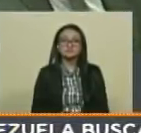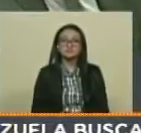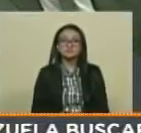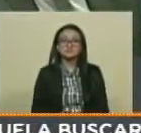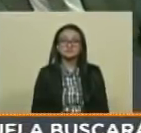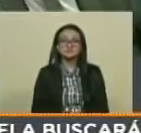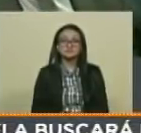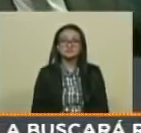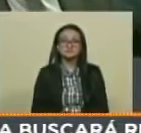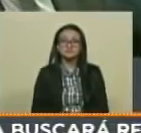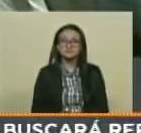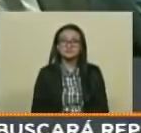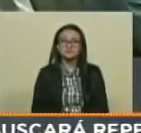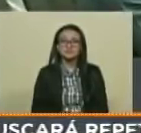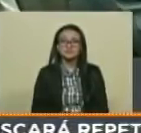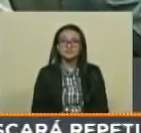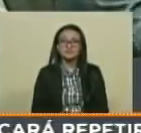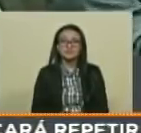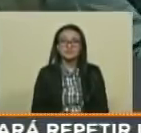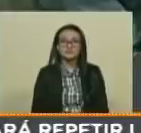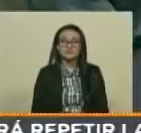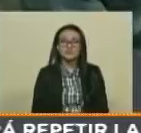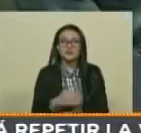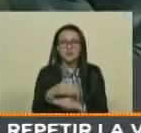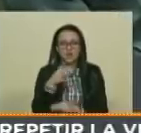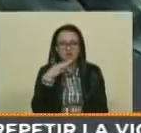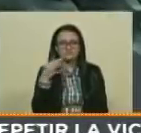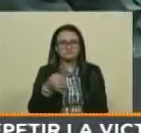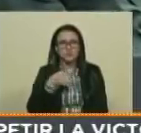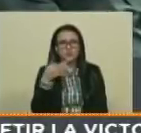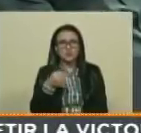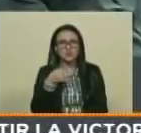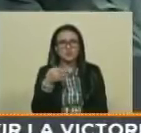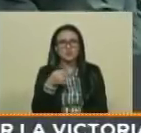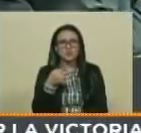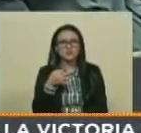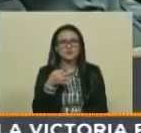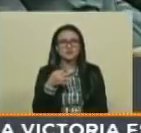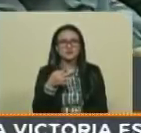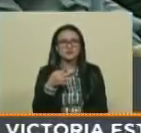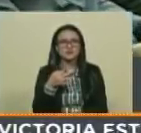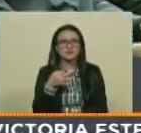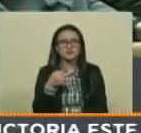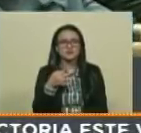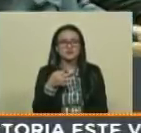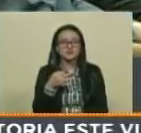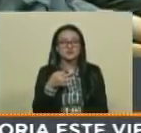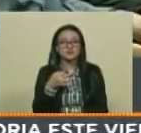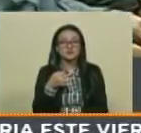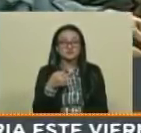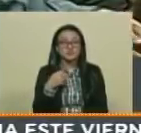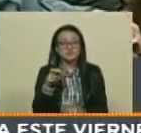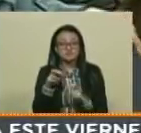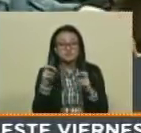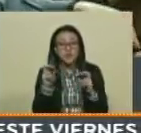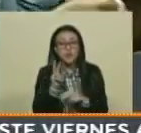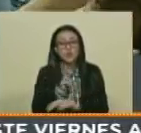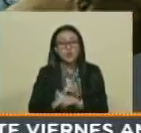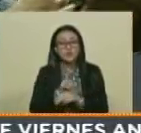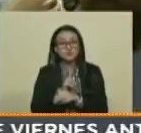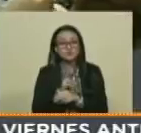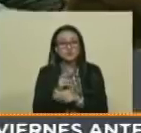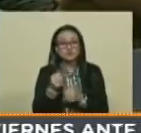Igualmente pudiera hablar, dentro de este balance del desmantelamiento y uso de cereales de